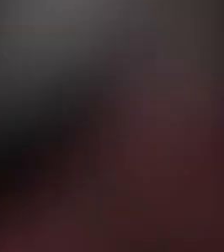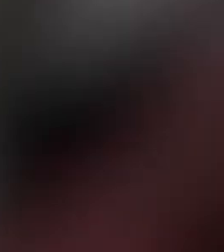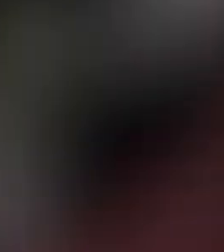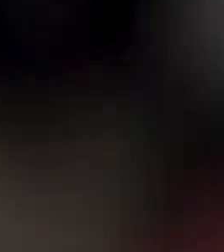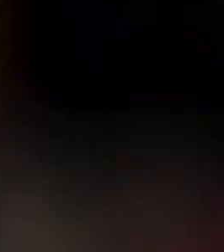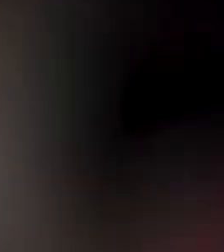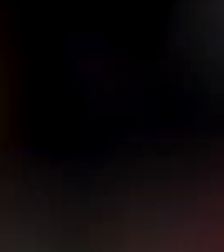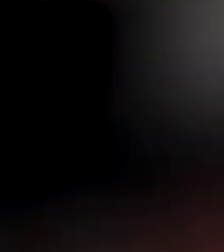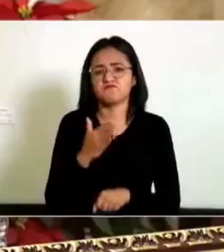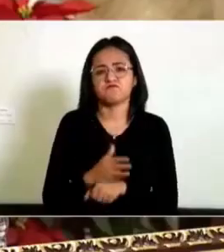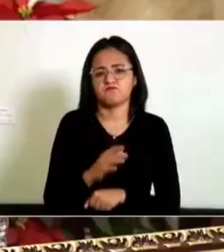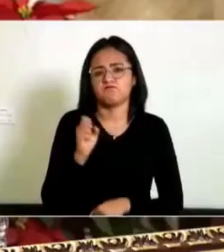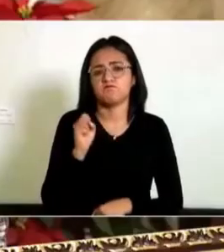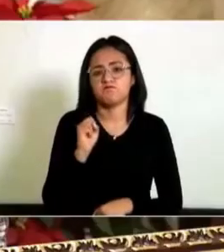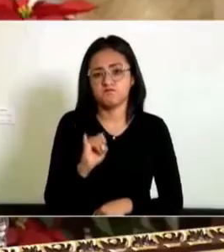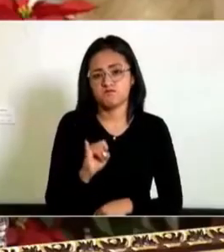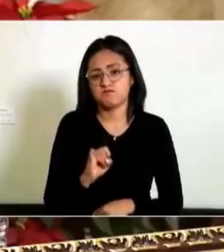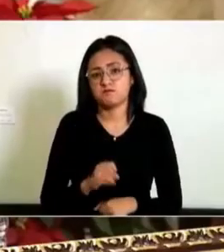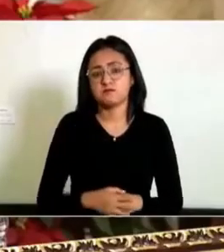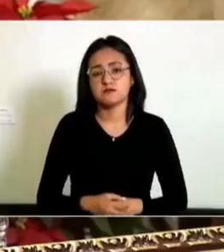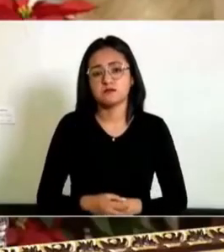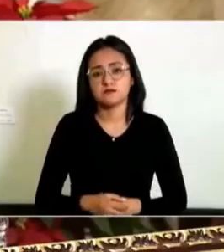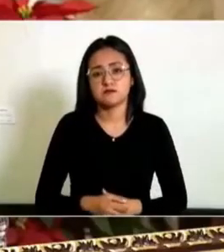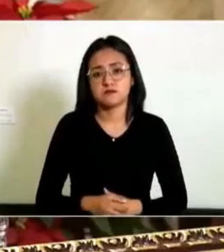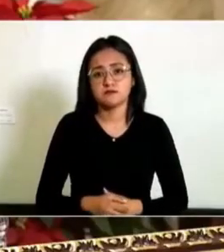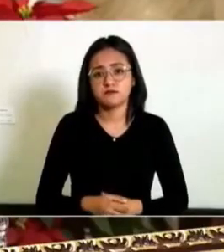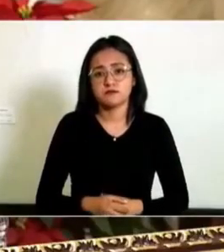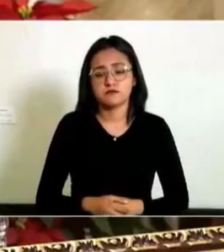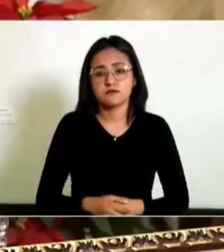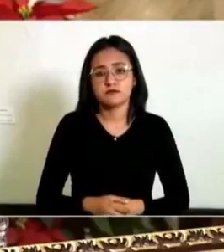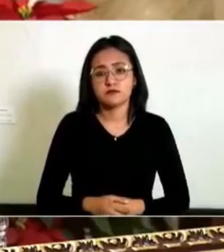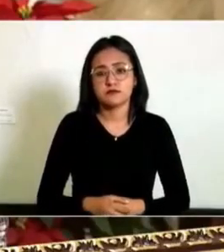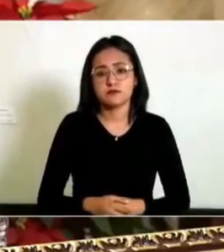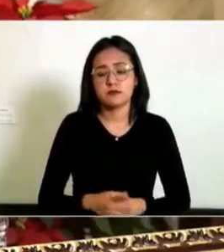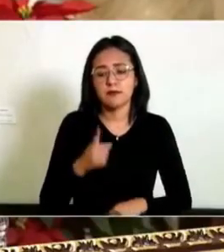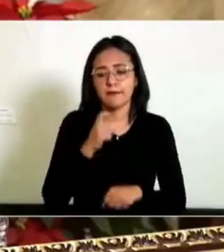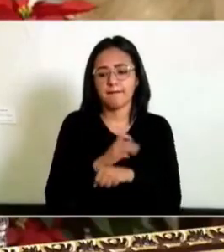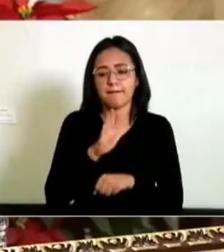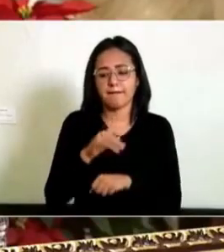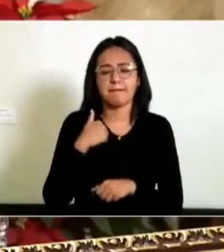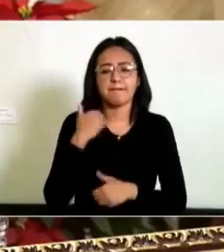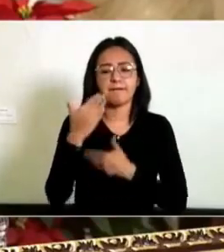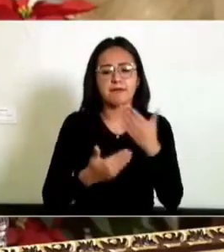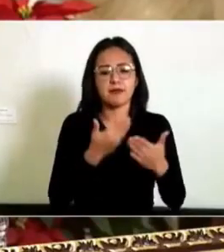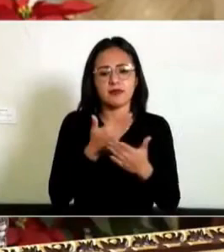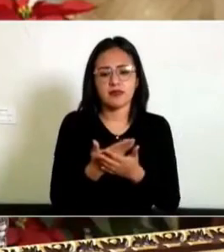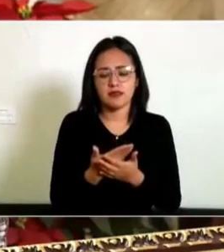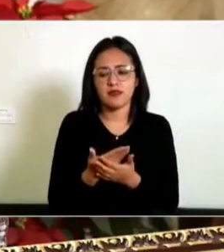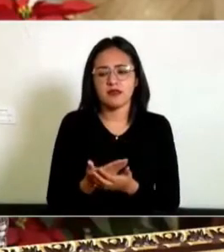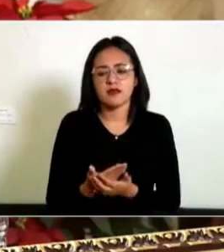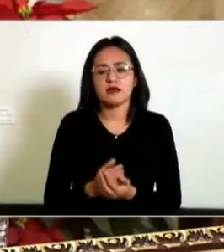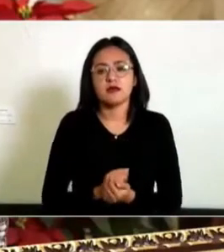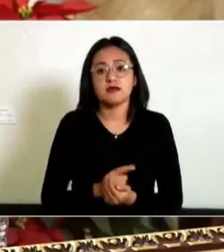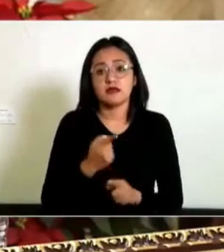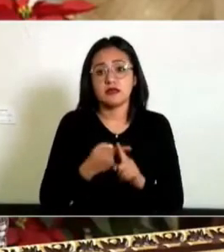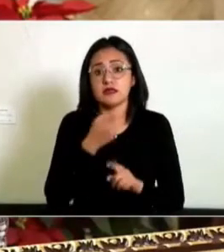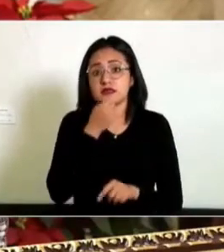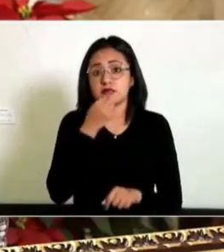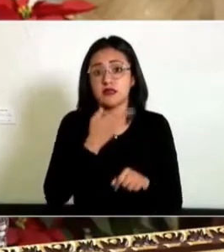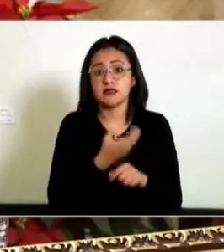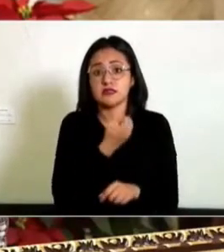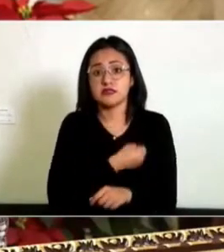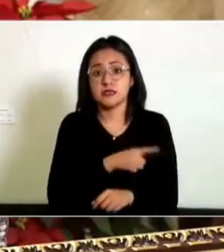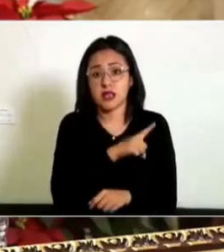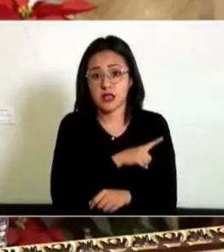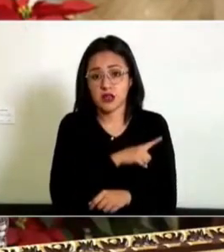penal para sancionar omisiones a personal de vigilancia y el médico que la atendió. Primero, le pido a la Secretaría de Salud